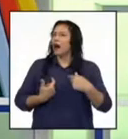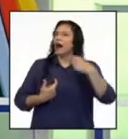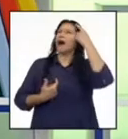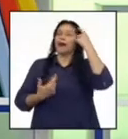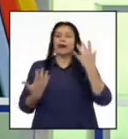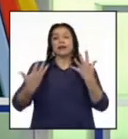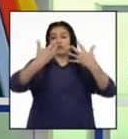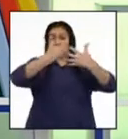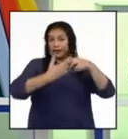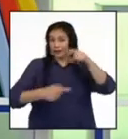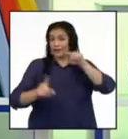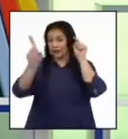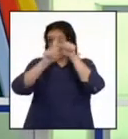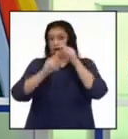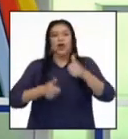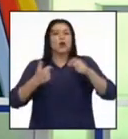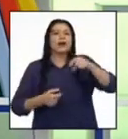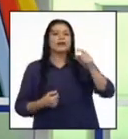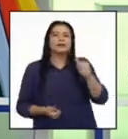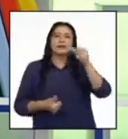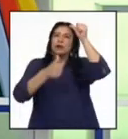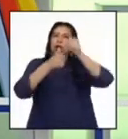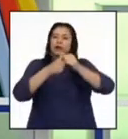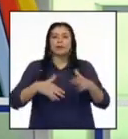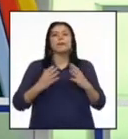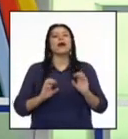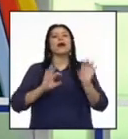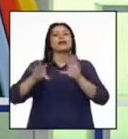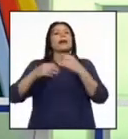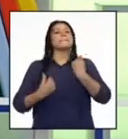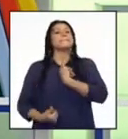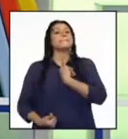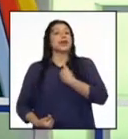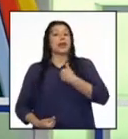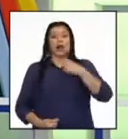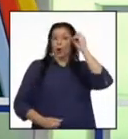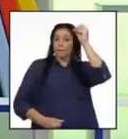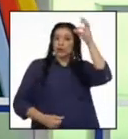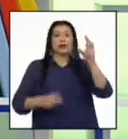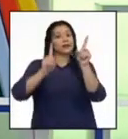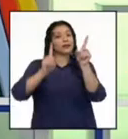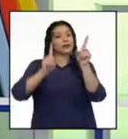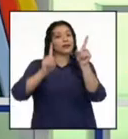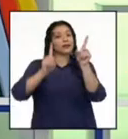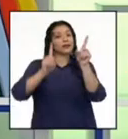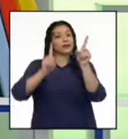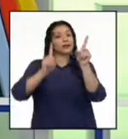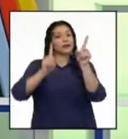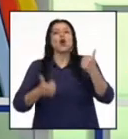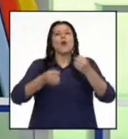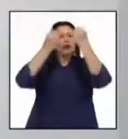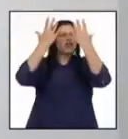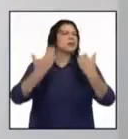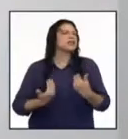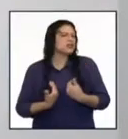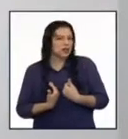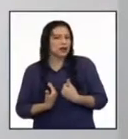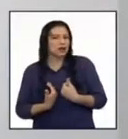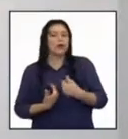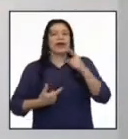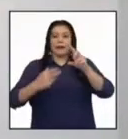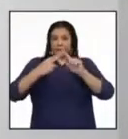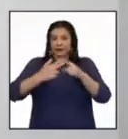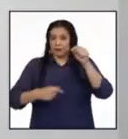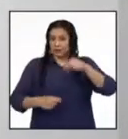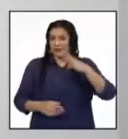relacionadas a este reto? ¿Qué debo tener en cuenta para formular mi postura ante la pregunta histórica? ¿Con qué fuentes cuento?